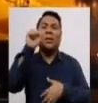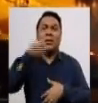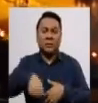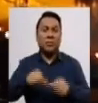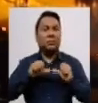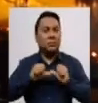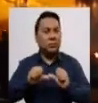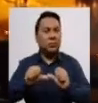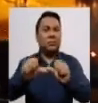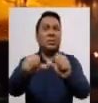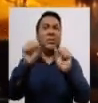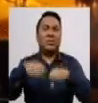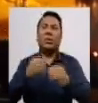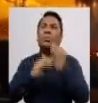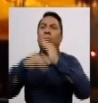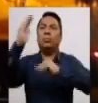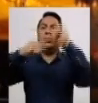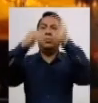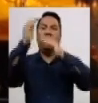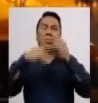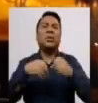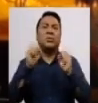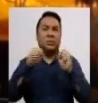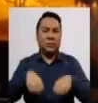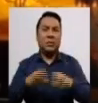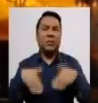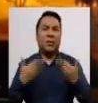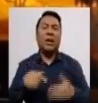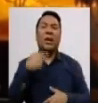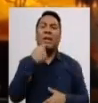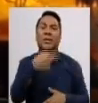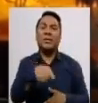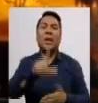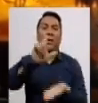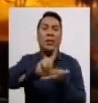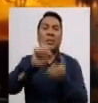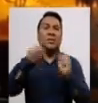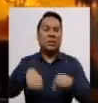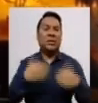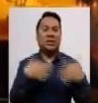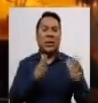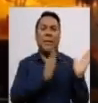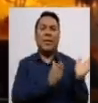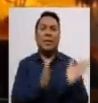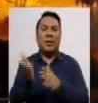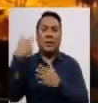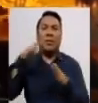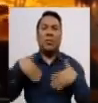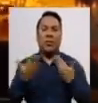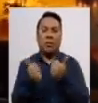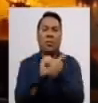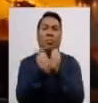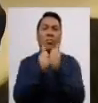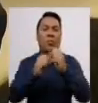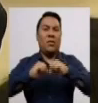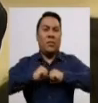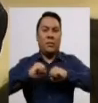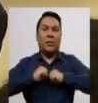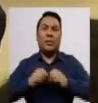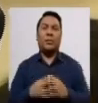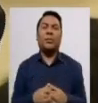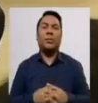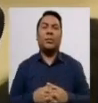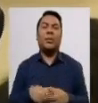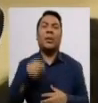se terminarán a tiempo. Afirmó también que Lima sí está preparada para albergar los Juegos Deportivos.